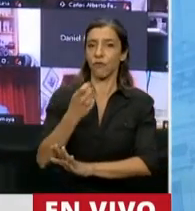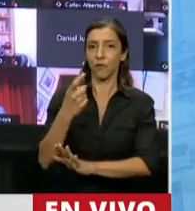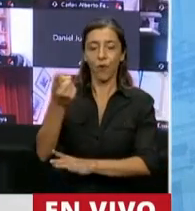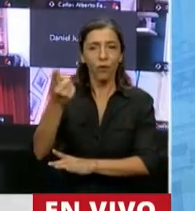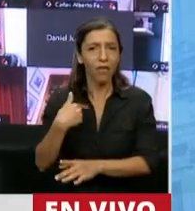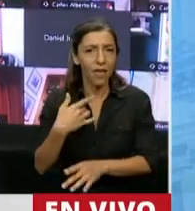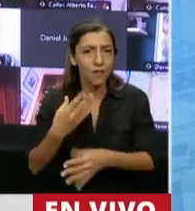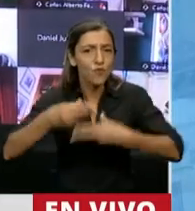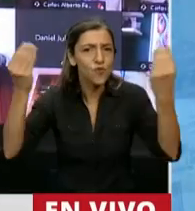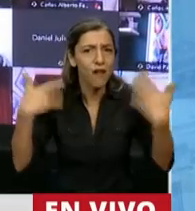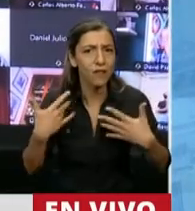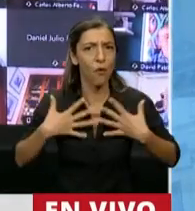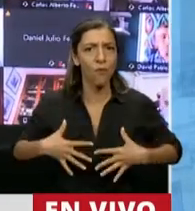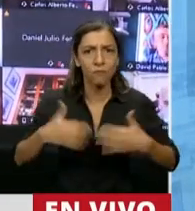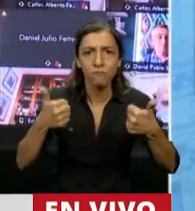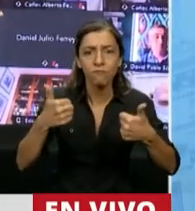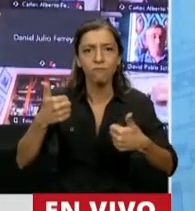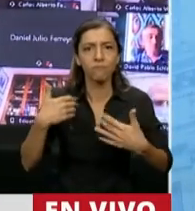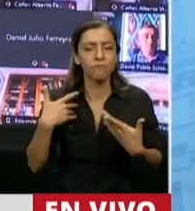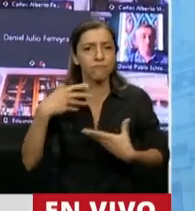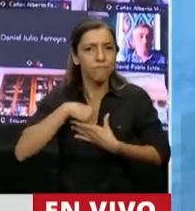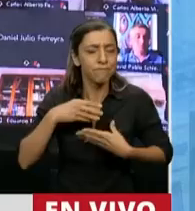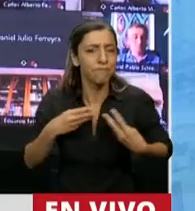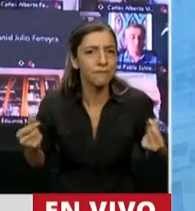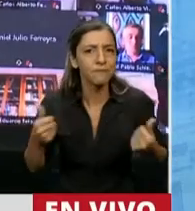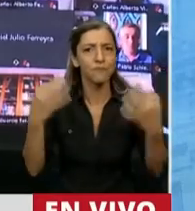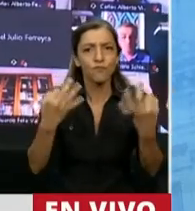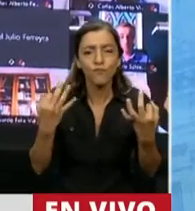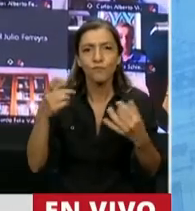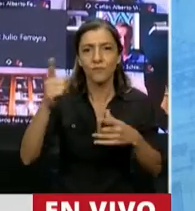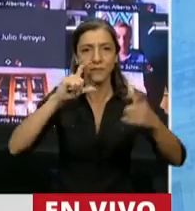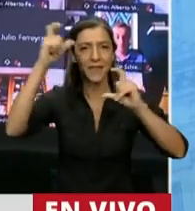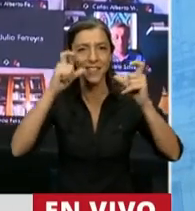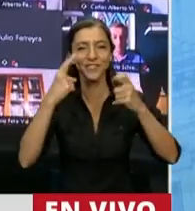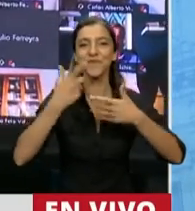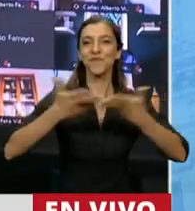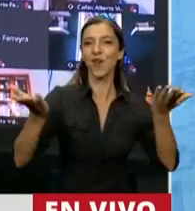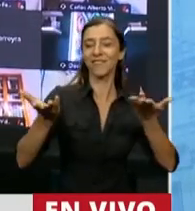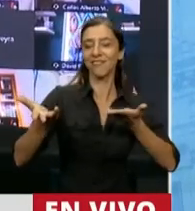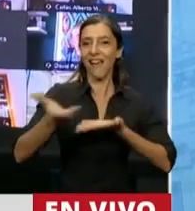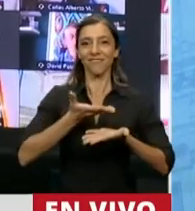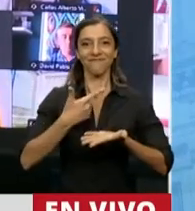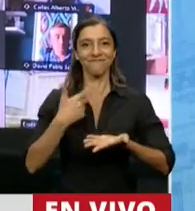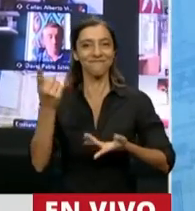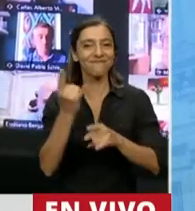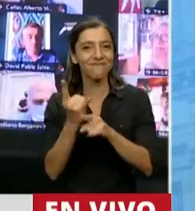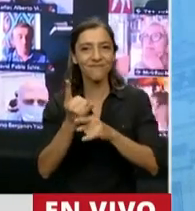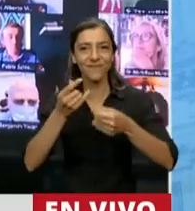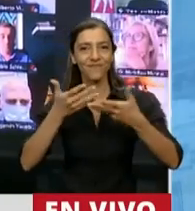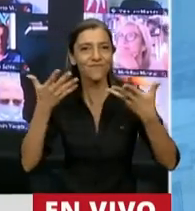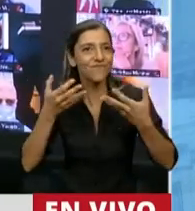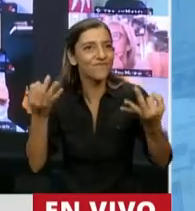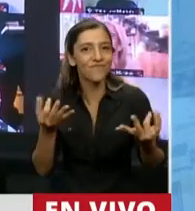rostro y se lo mostraba al mundo entero. Y fue lo que hizo, y fue lo que ayudó a relacionarse, y fue lo que le enseñó